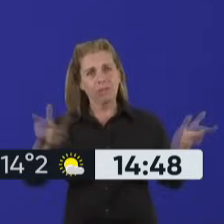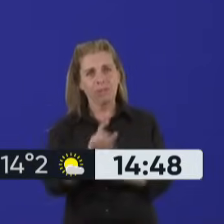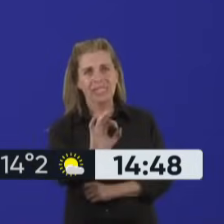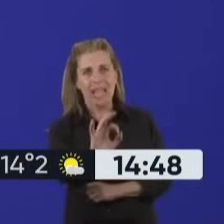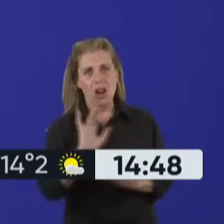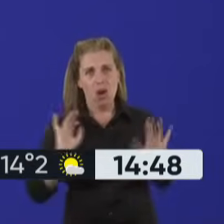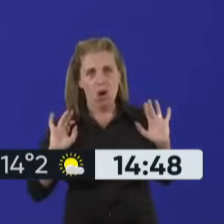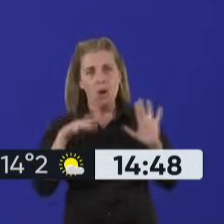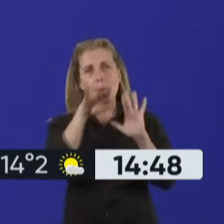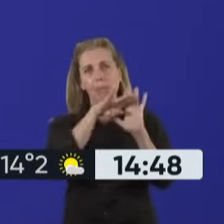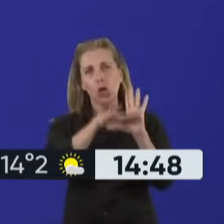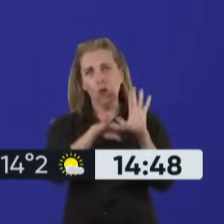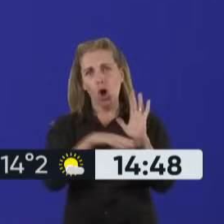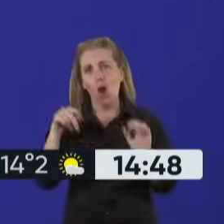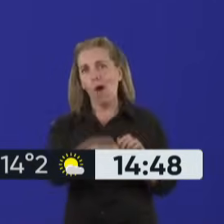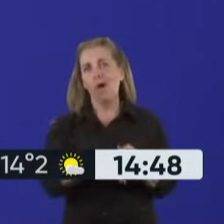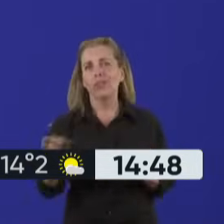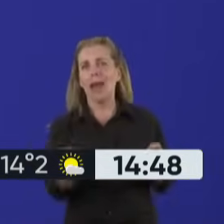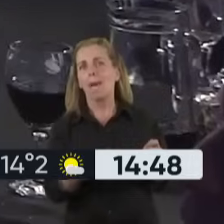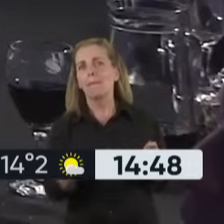protocolo antipiquete.